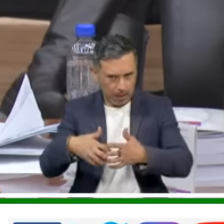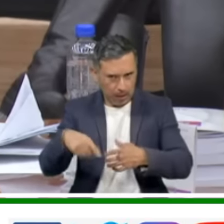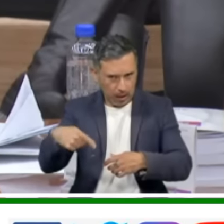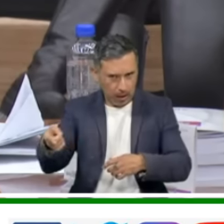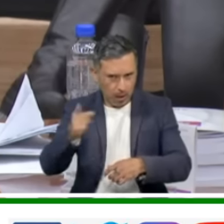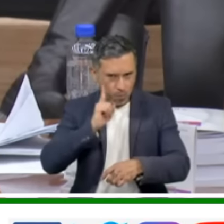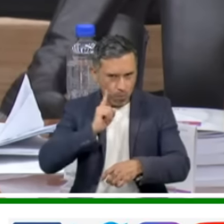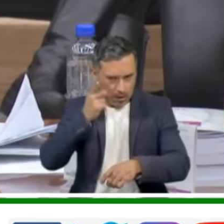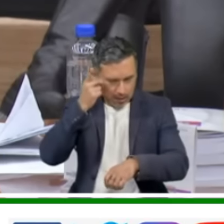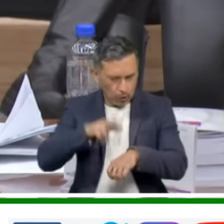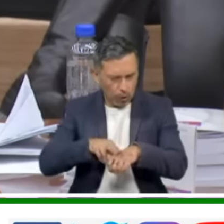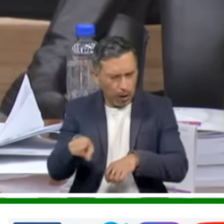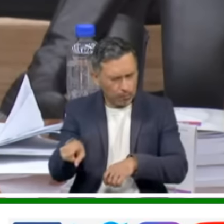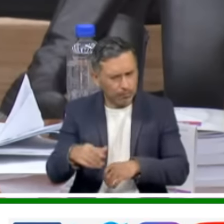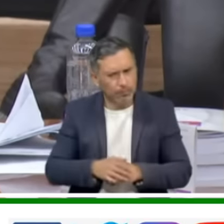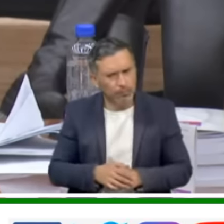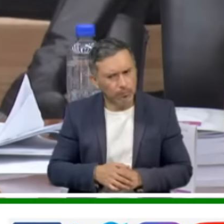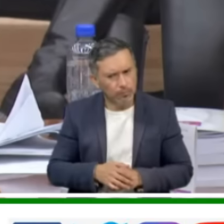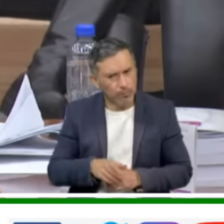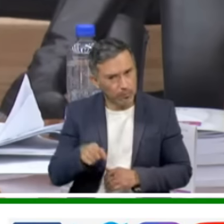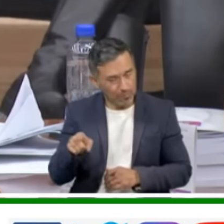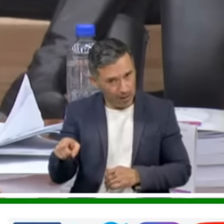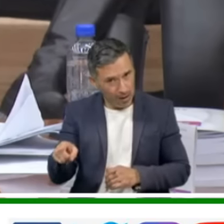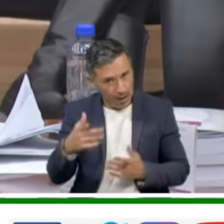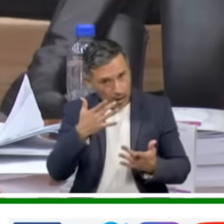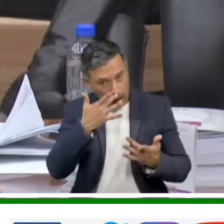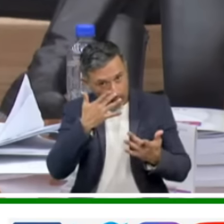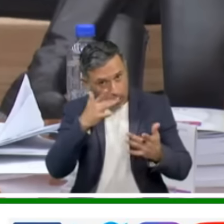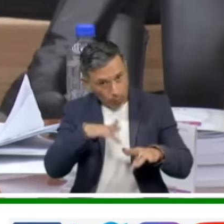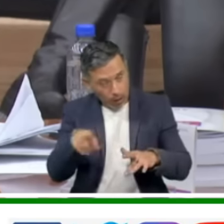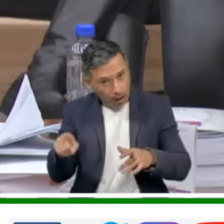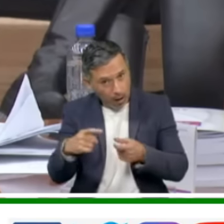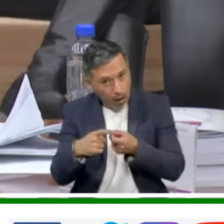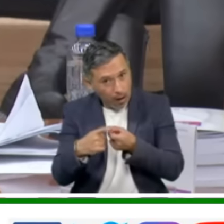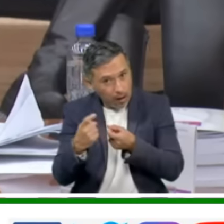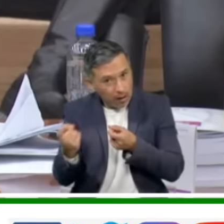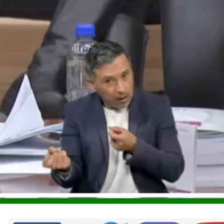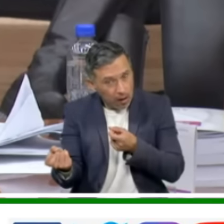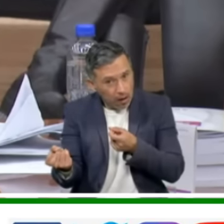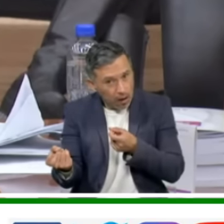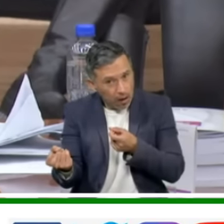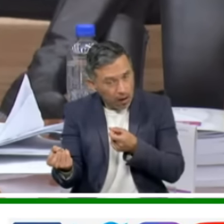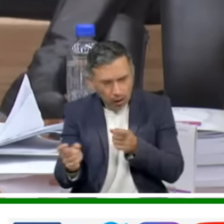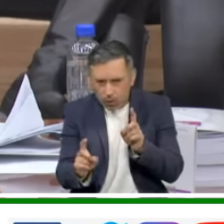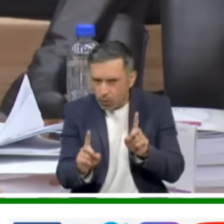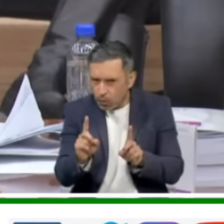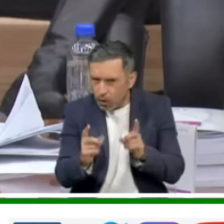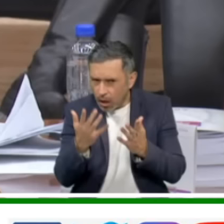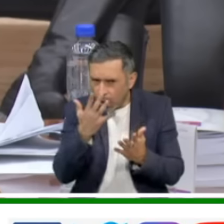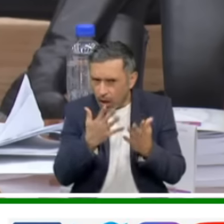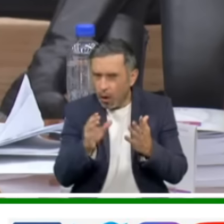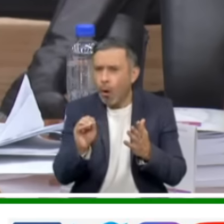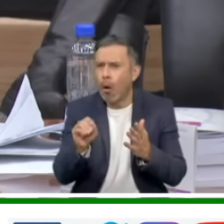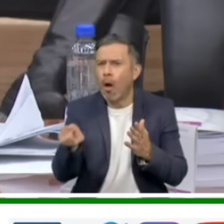empresa si es ella la que se retira no nos queda claro o es la